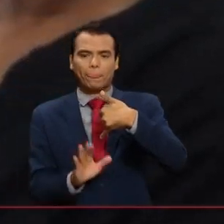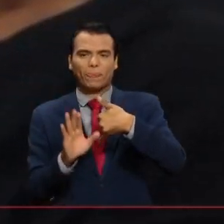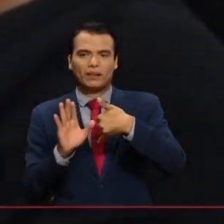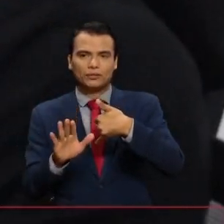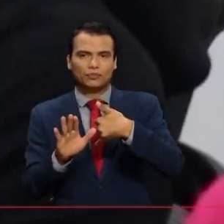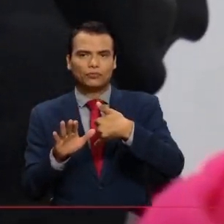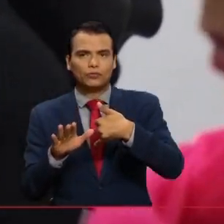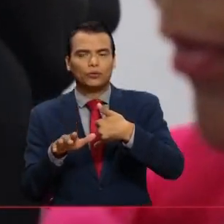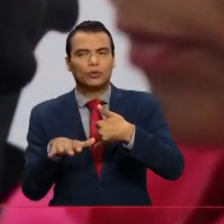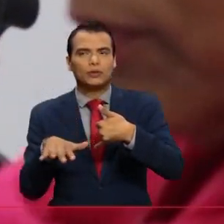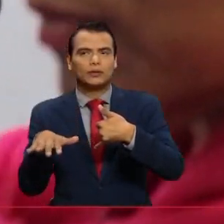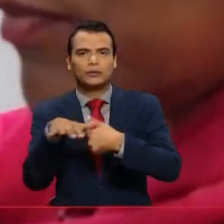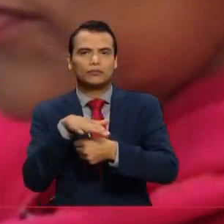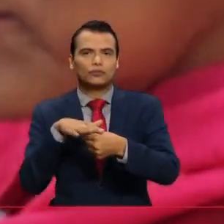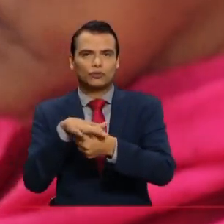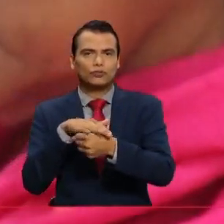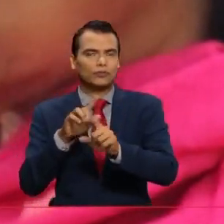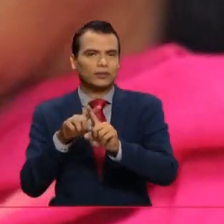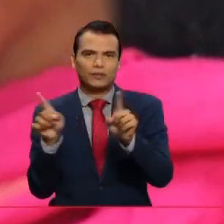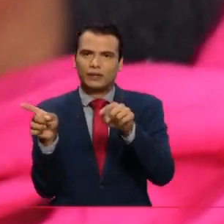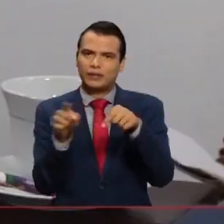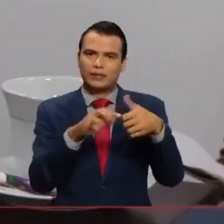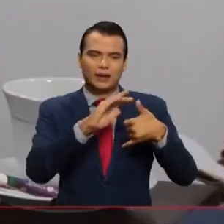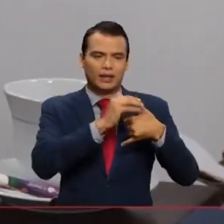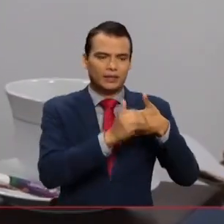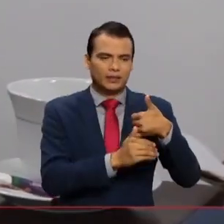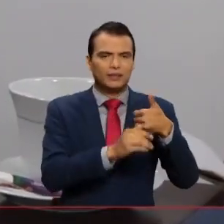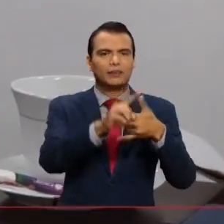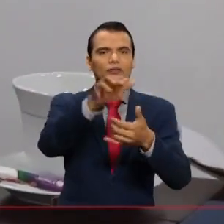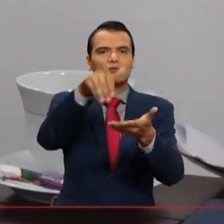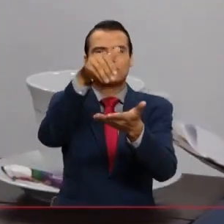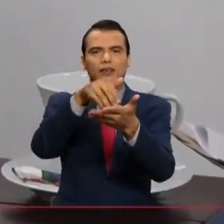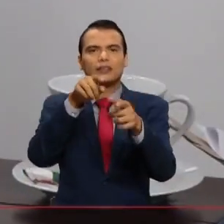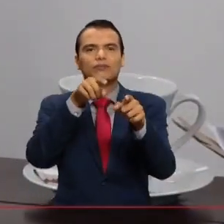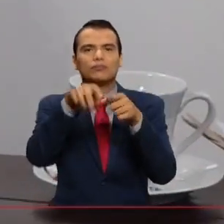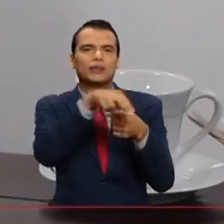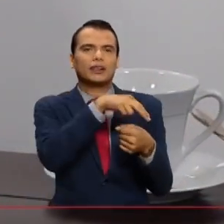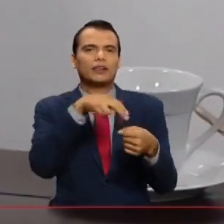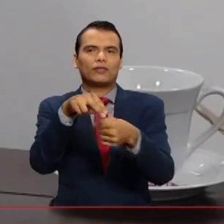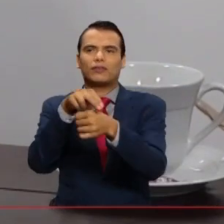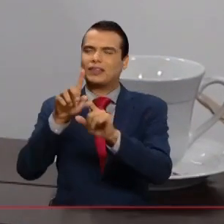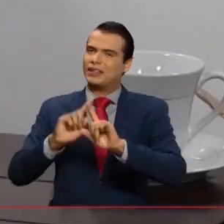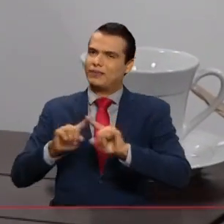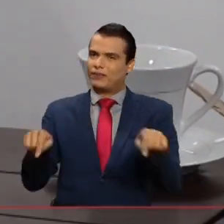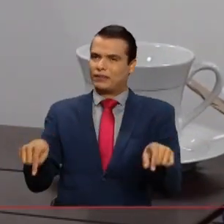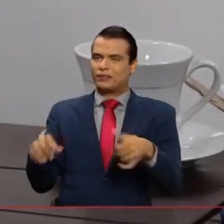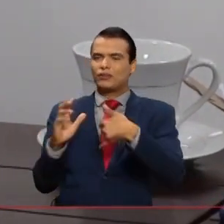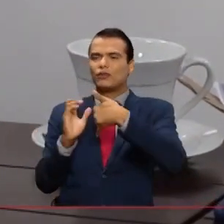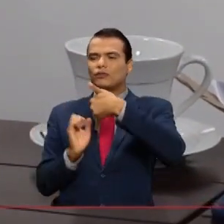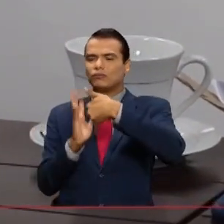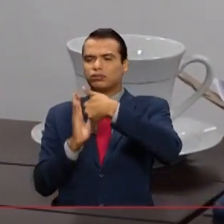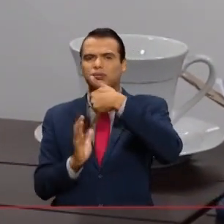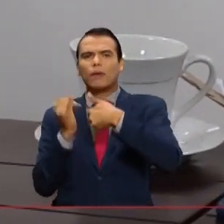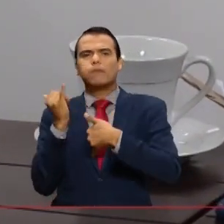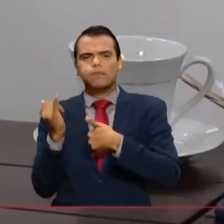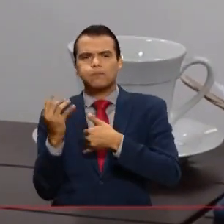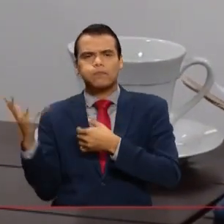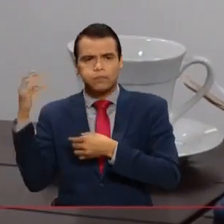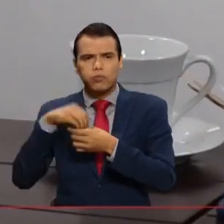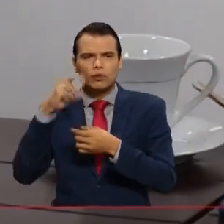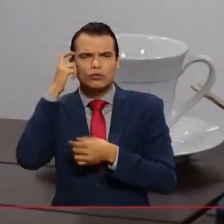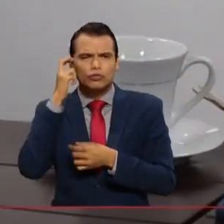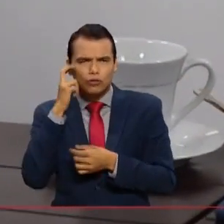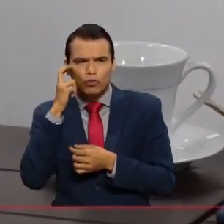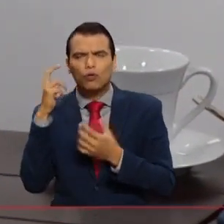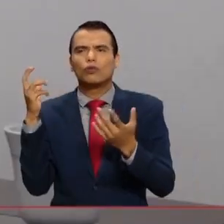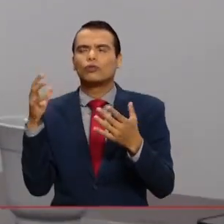entre la región andina y entre la región central, donde la región litoral Pacífico, con el departamento del Chocó incluido, y muchas